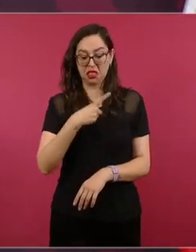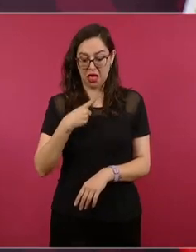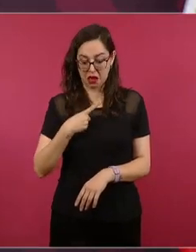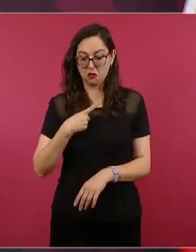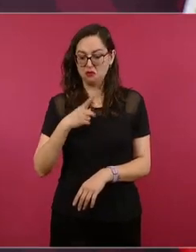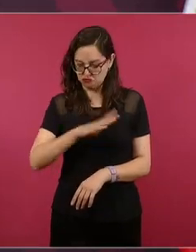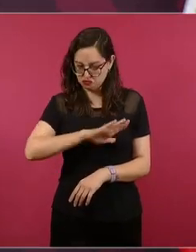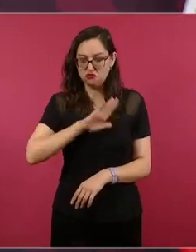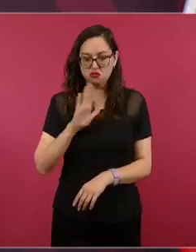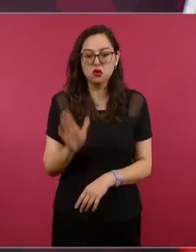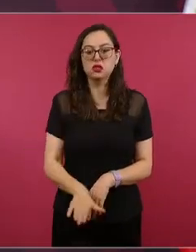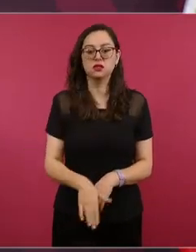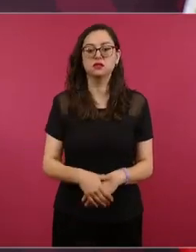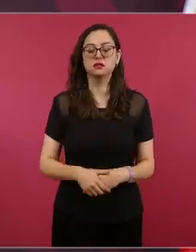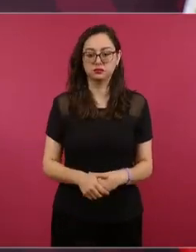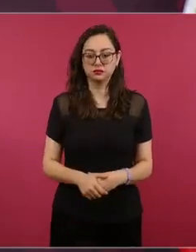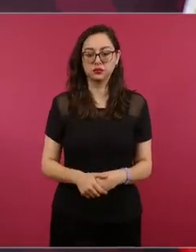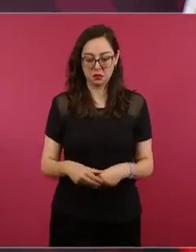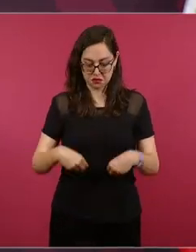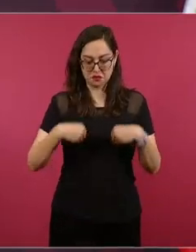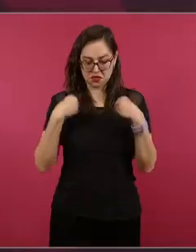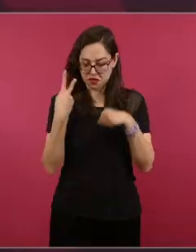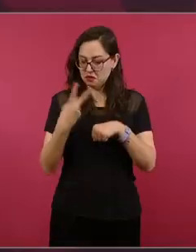hasta la vida, arriesgar